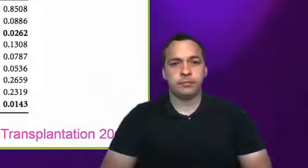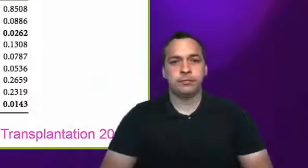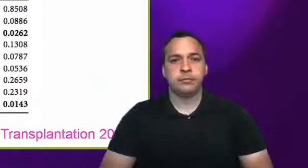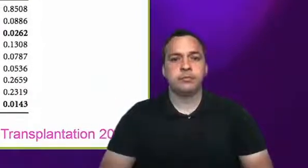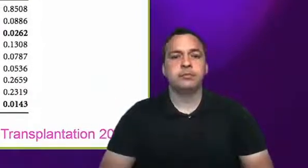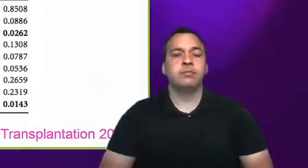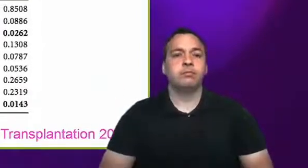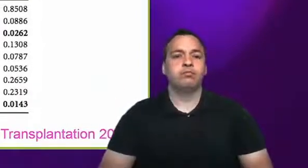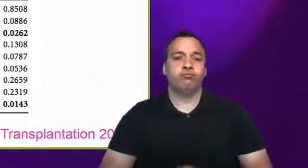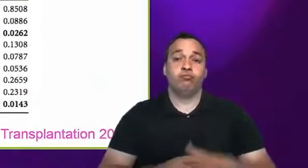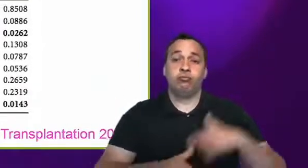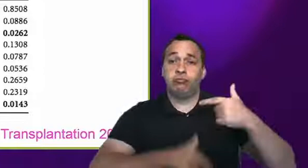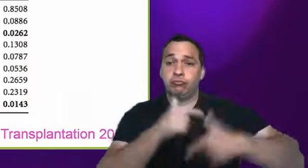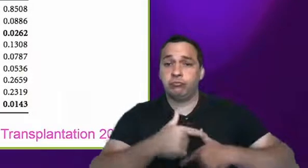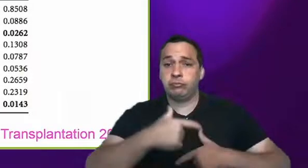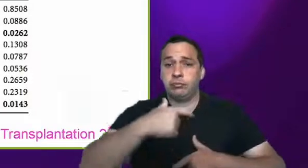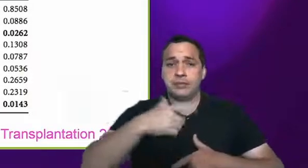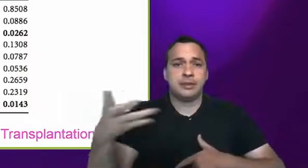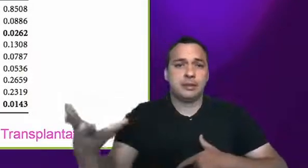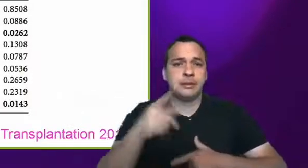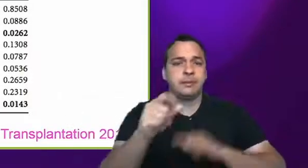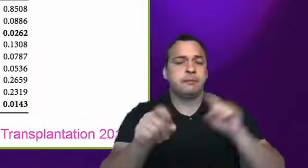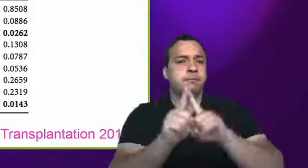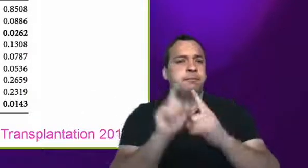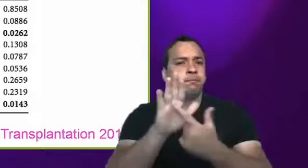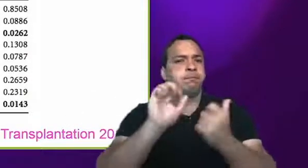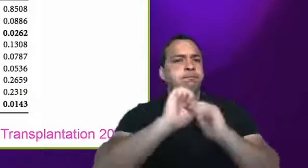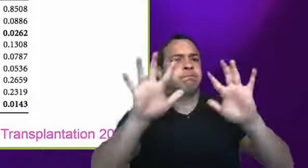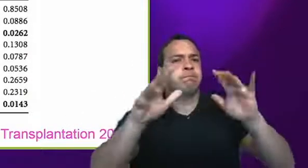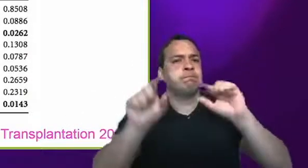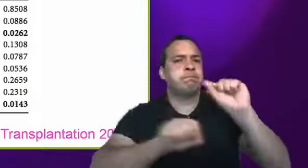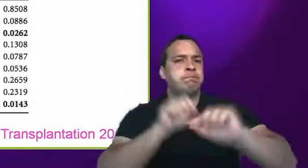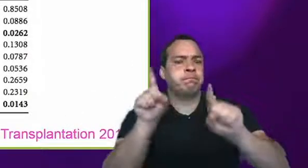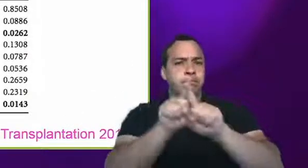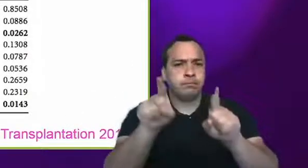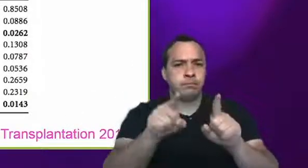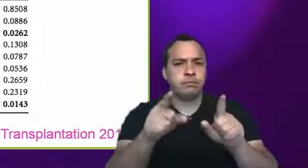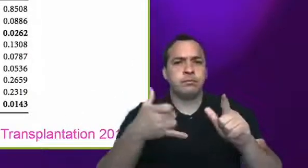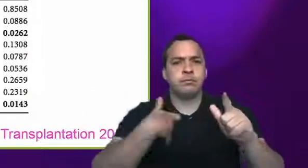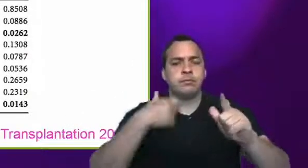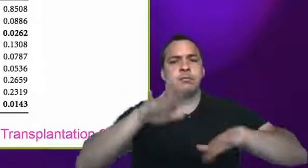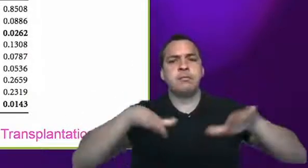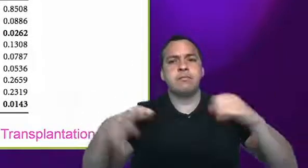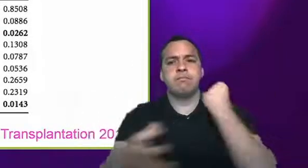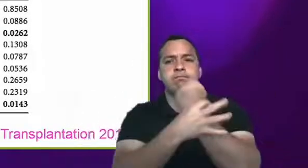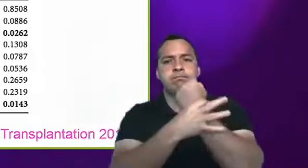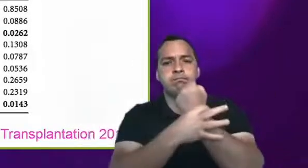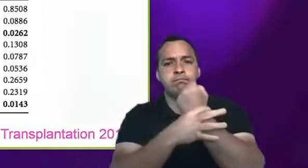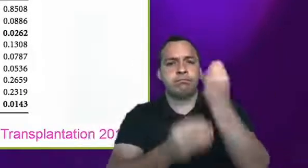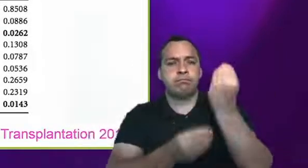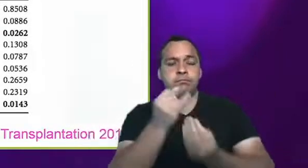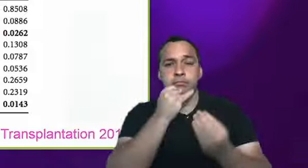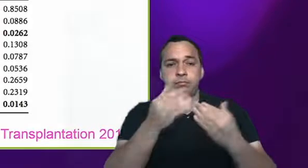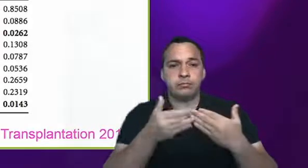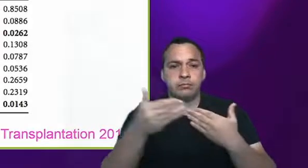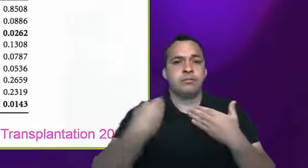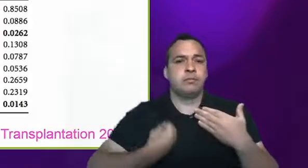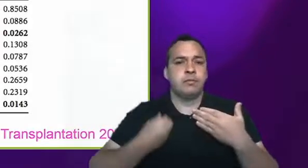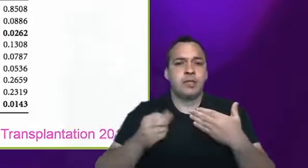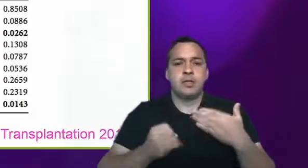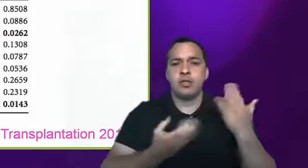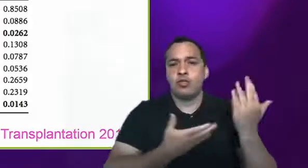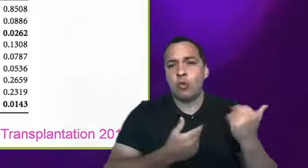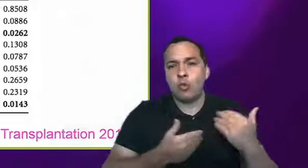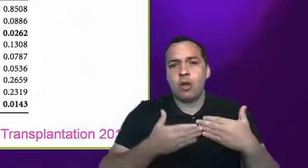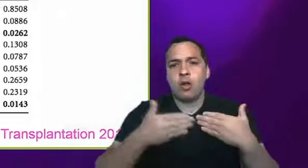muestran claramente que la edad condiciona seguramente la, sobrevida de los pacientes.